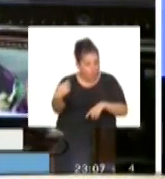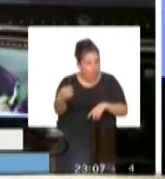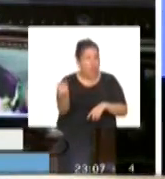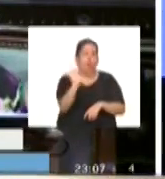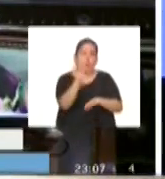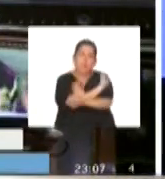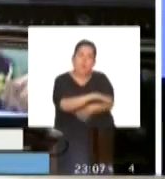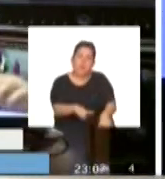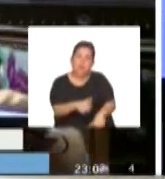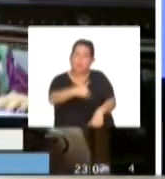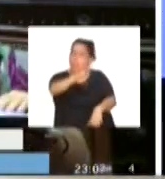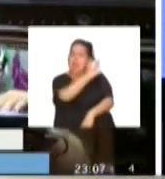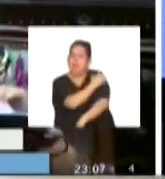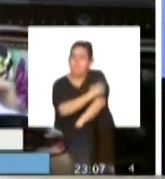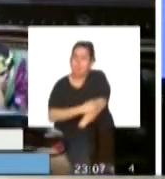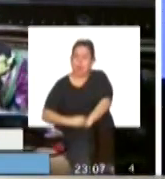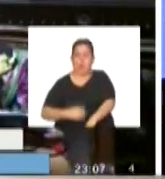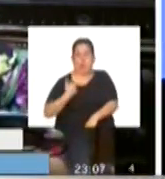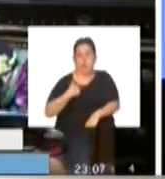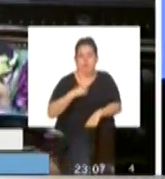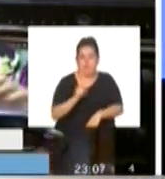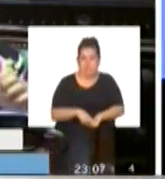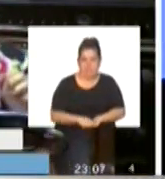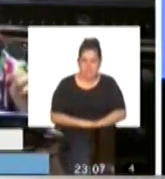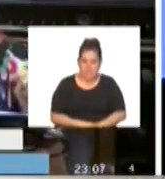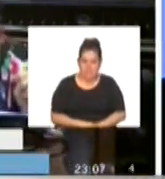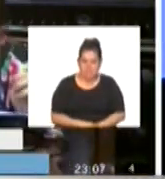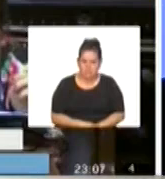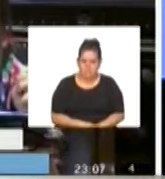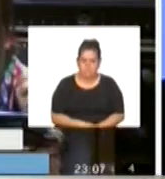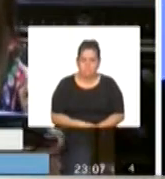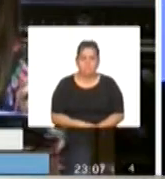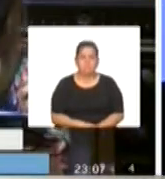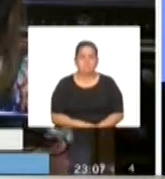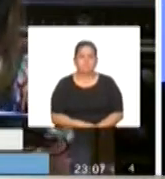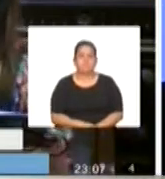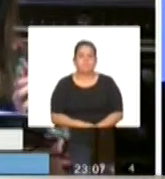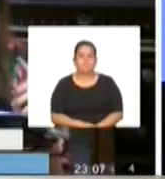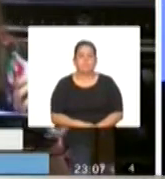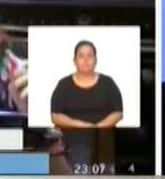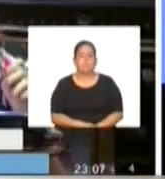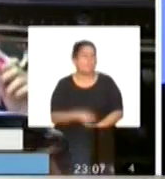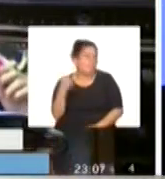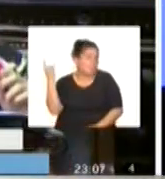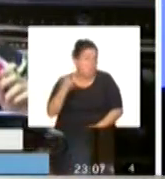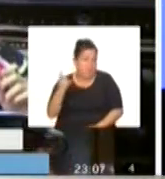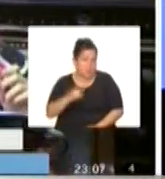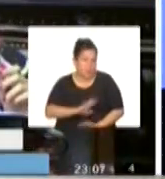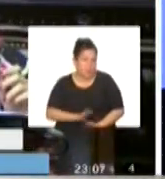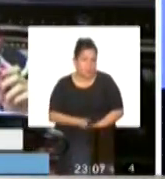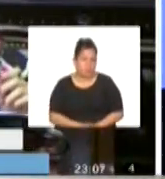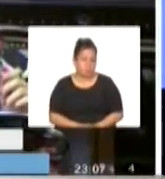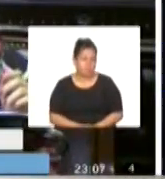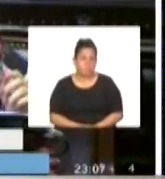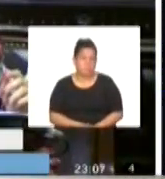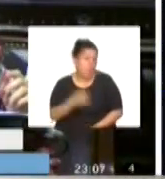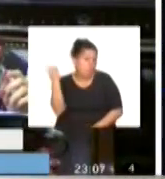oposición. ¿Entendés? El oficialismo que presenta algo casi